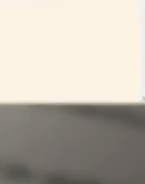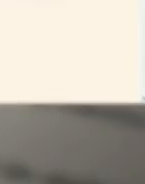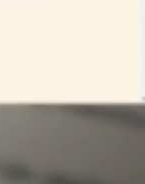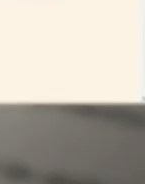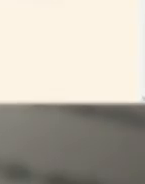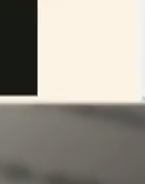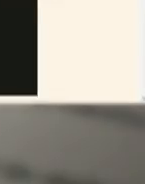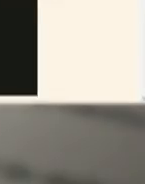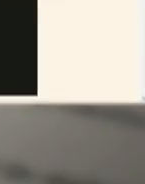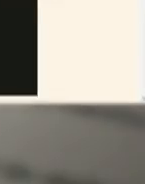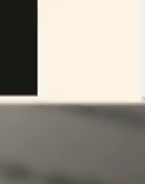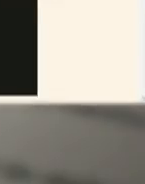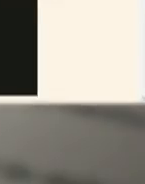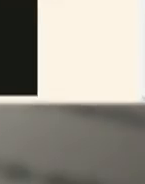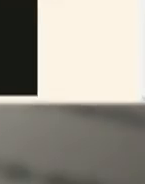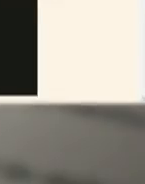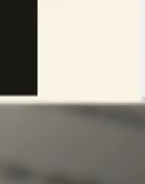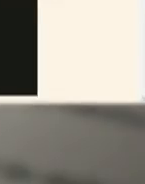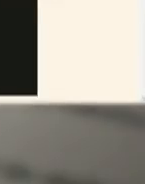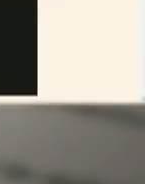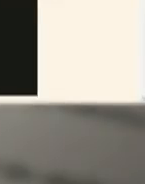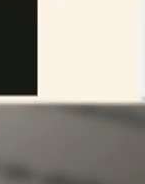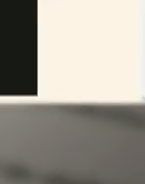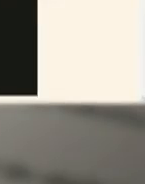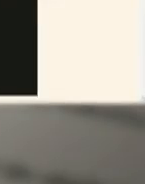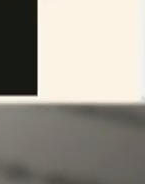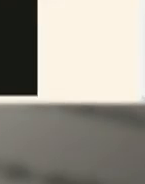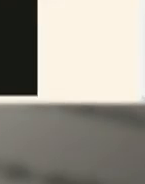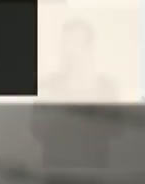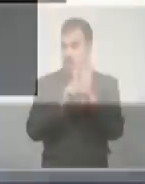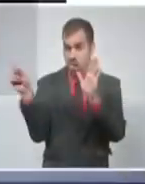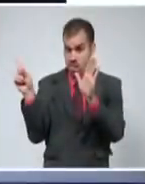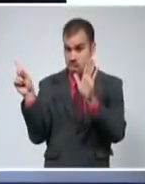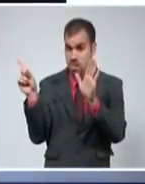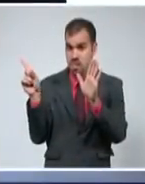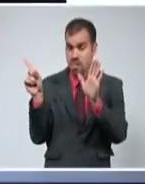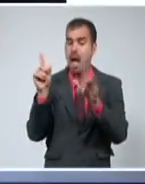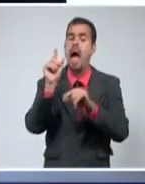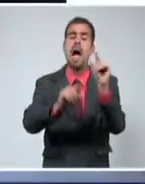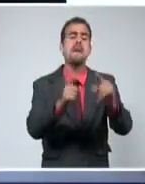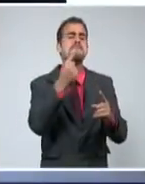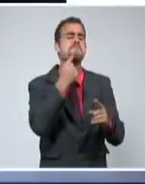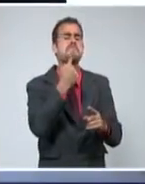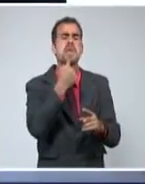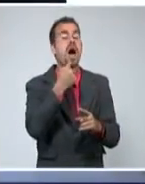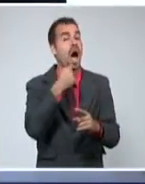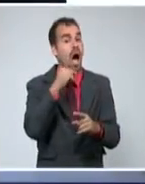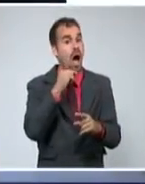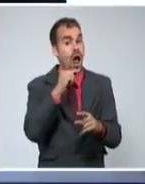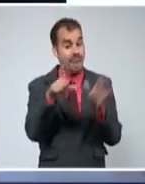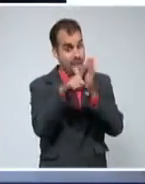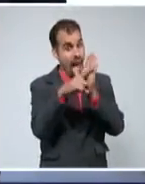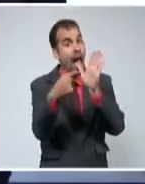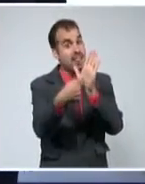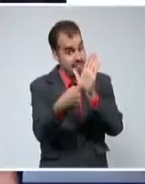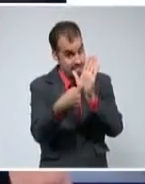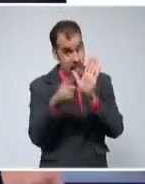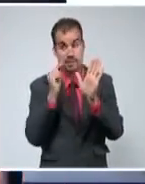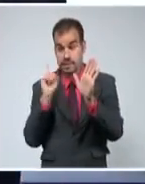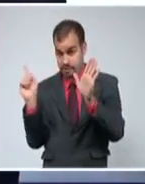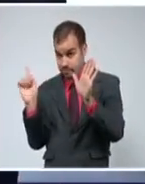aparentemente dormidos pero están totalmente vigentes en la ley sustantiva penal en nuestro país el código el código penal